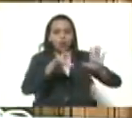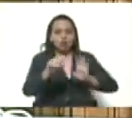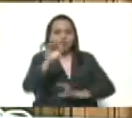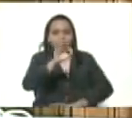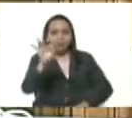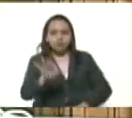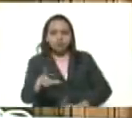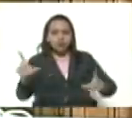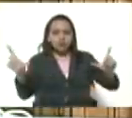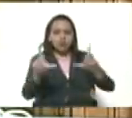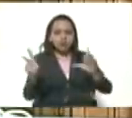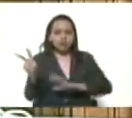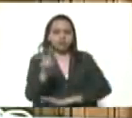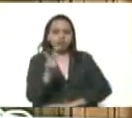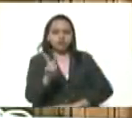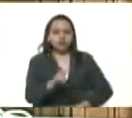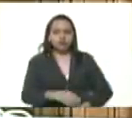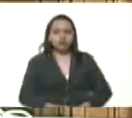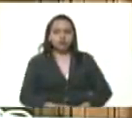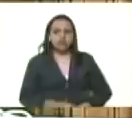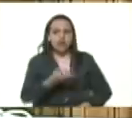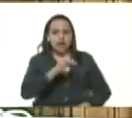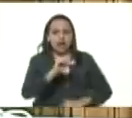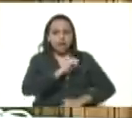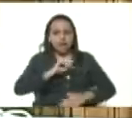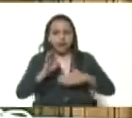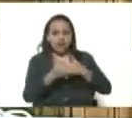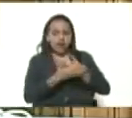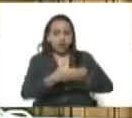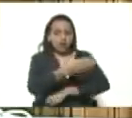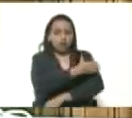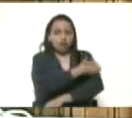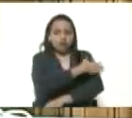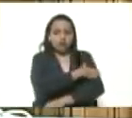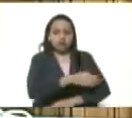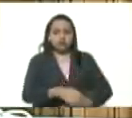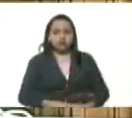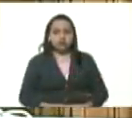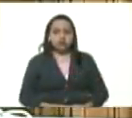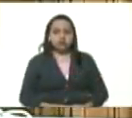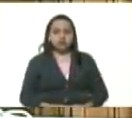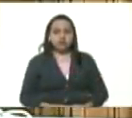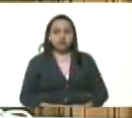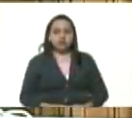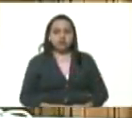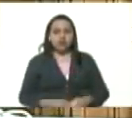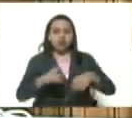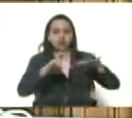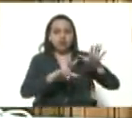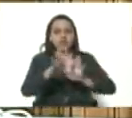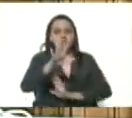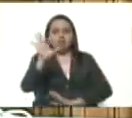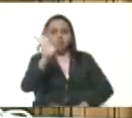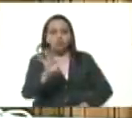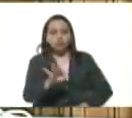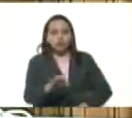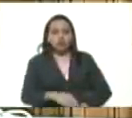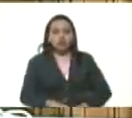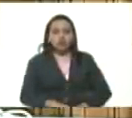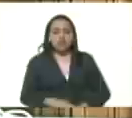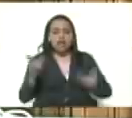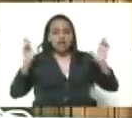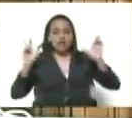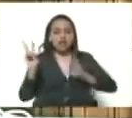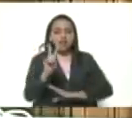de la televisión venezolana es privada y opositora. El 85% de las radios en el